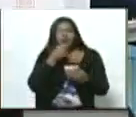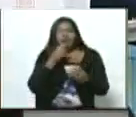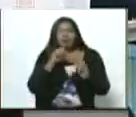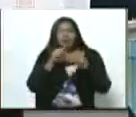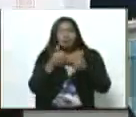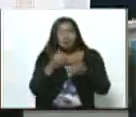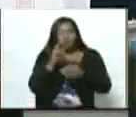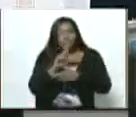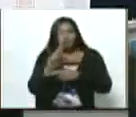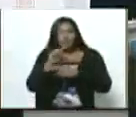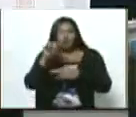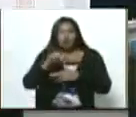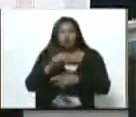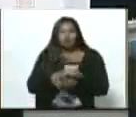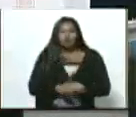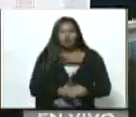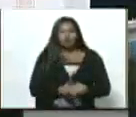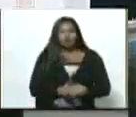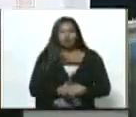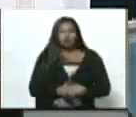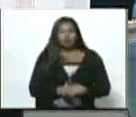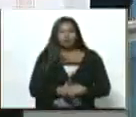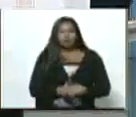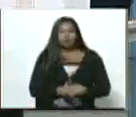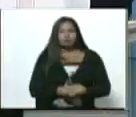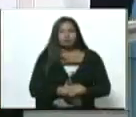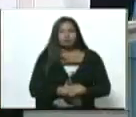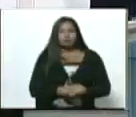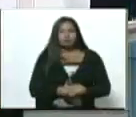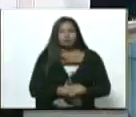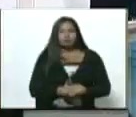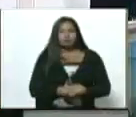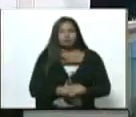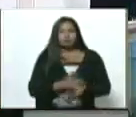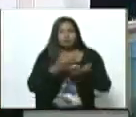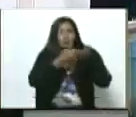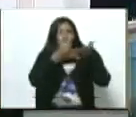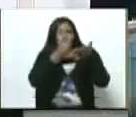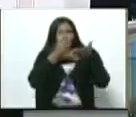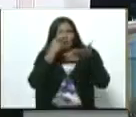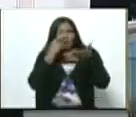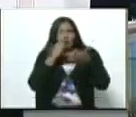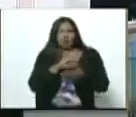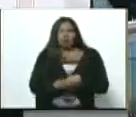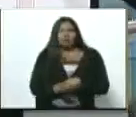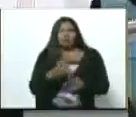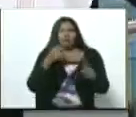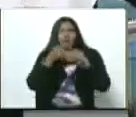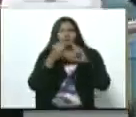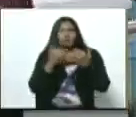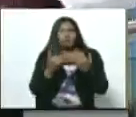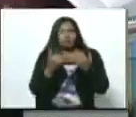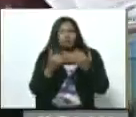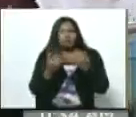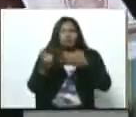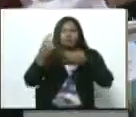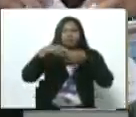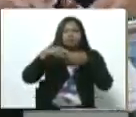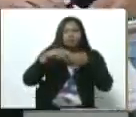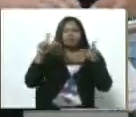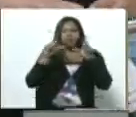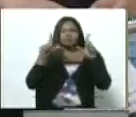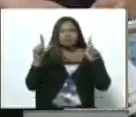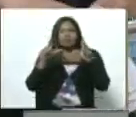ver si la empezamos a usar. Y además tiene aquí el enlace, el código QR. El código QR para tener el enlace directo para entrar a